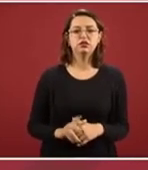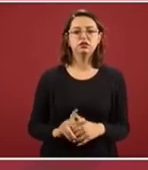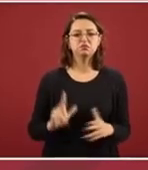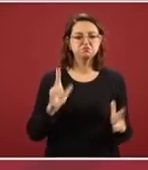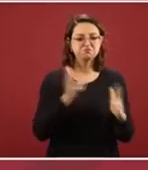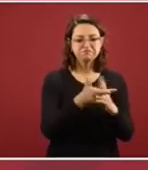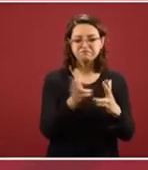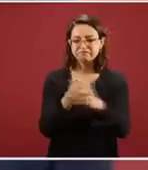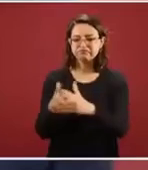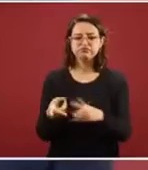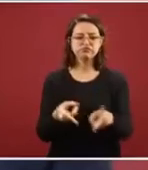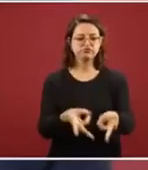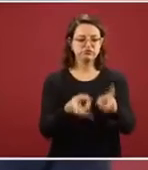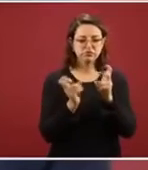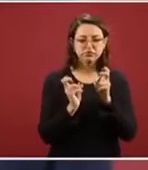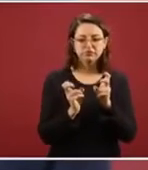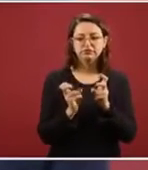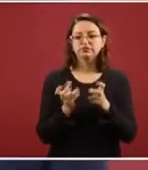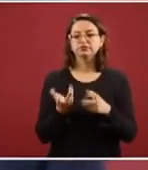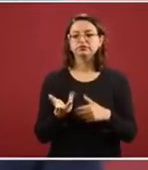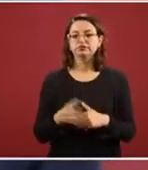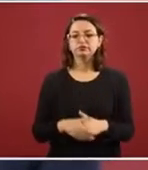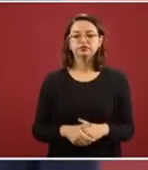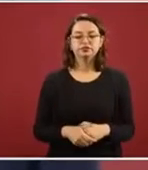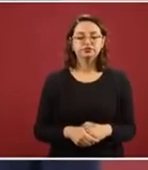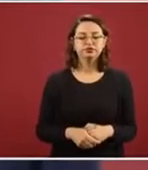homicidios, robos, los